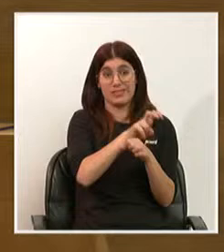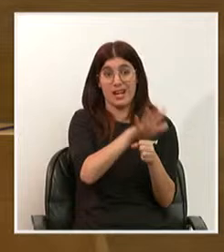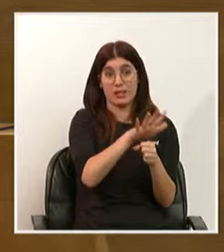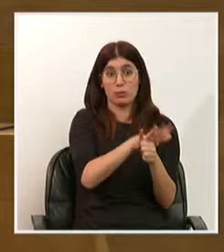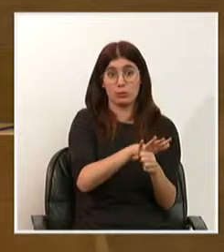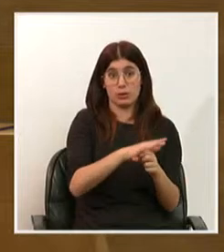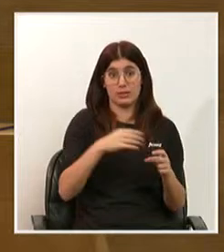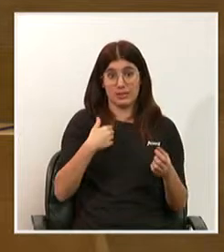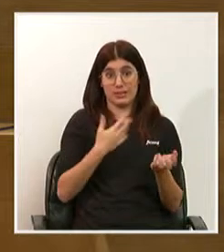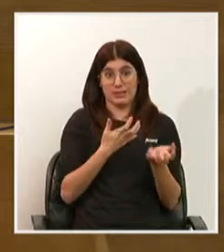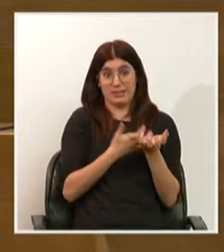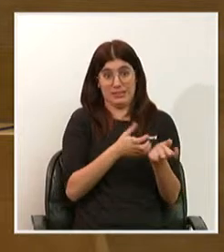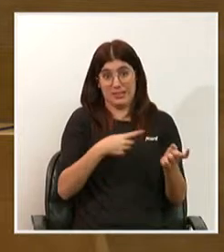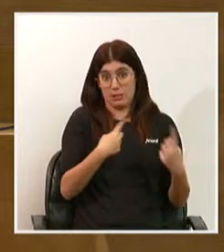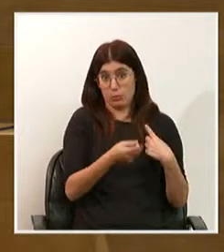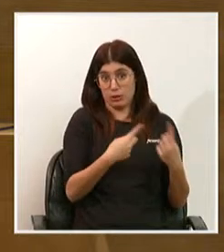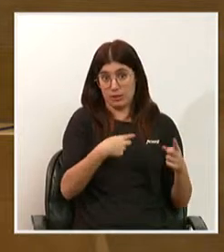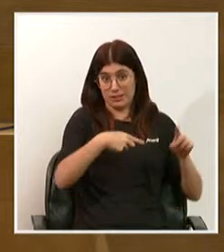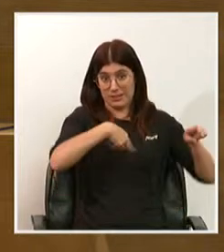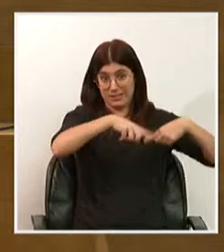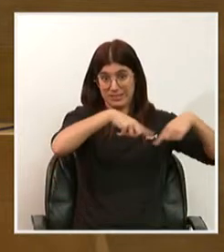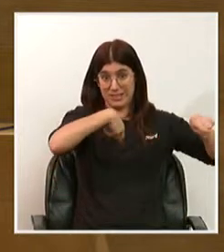transpor que